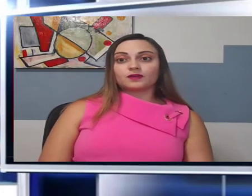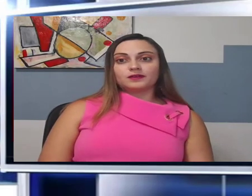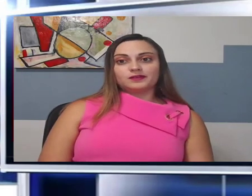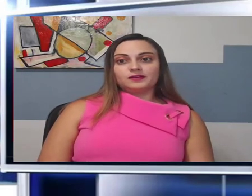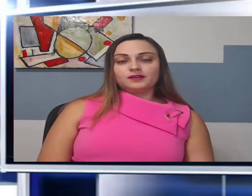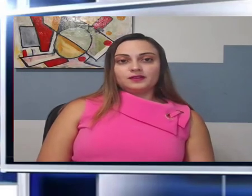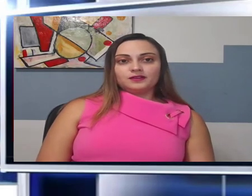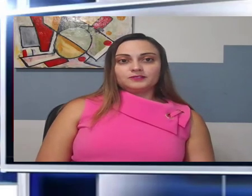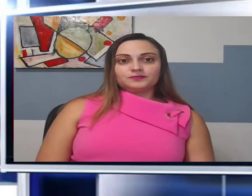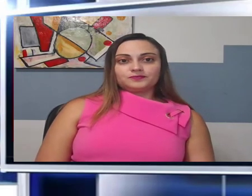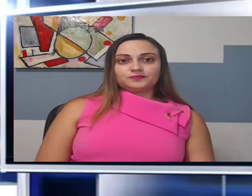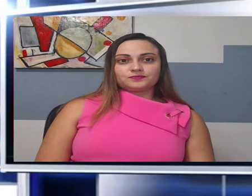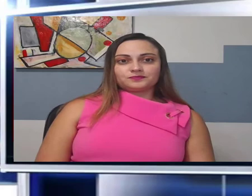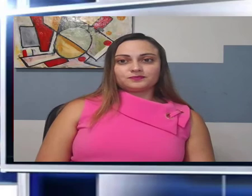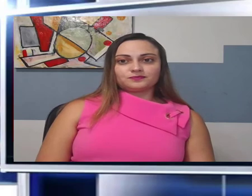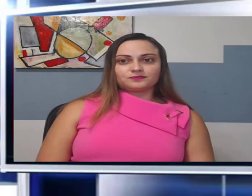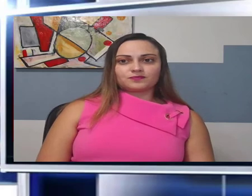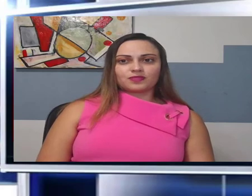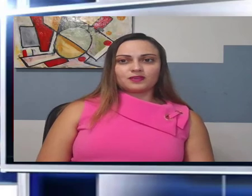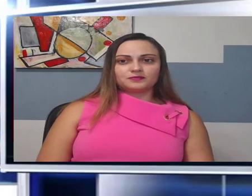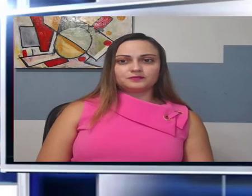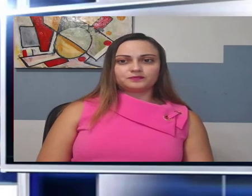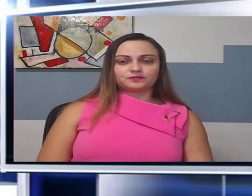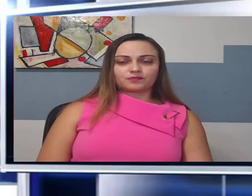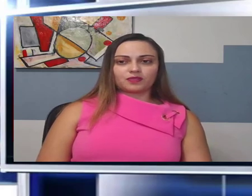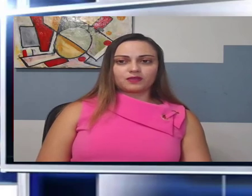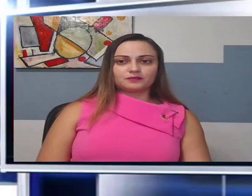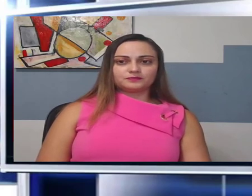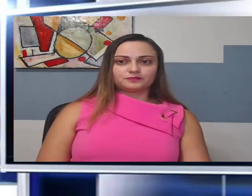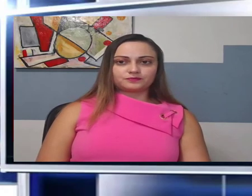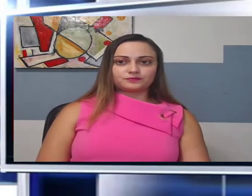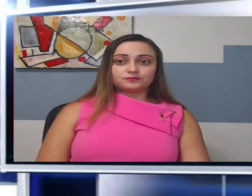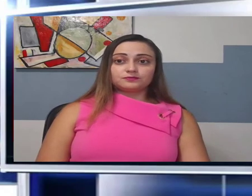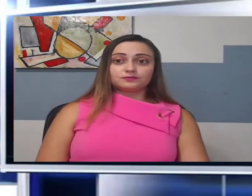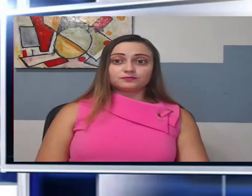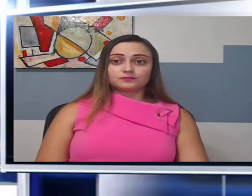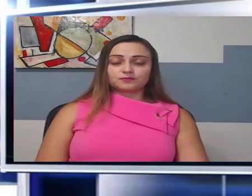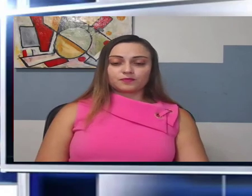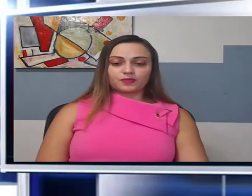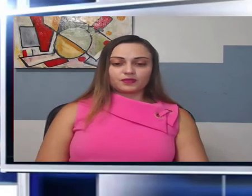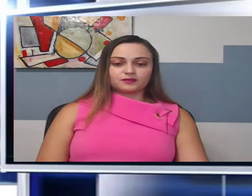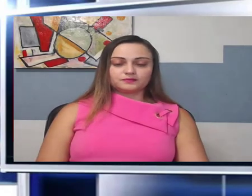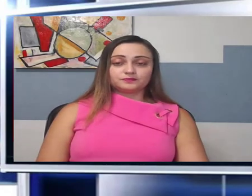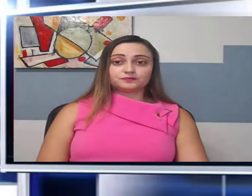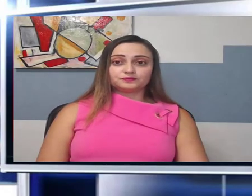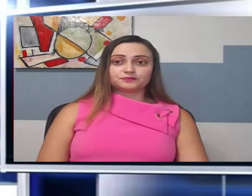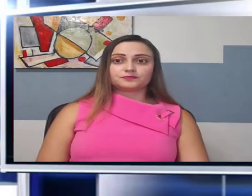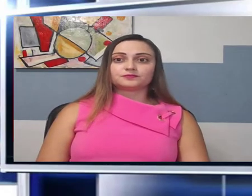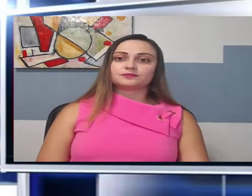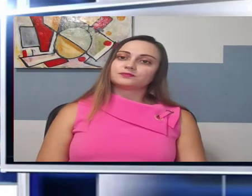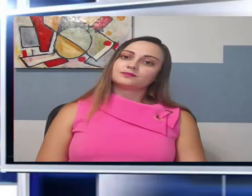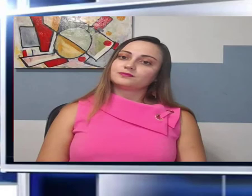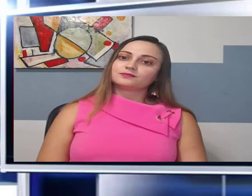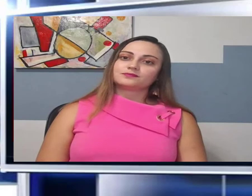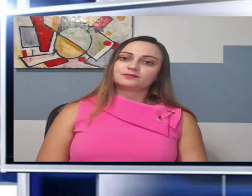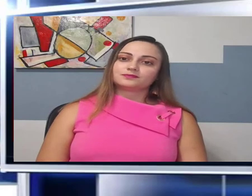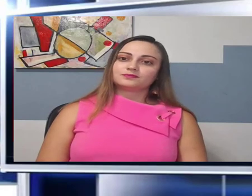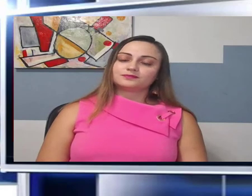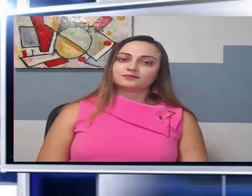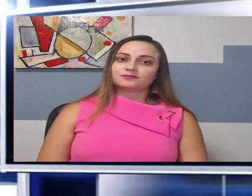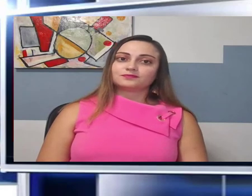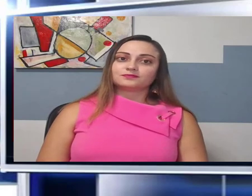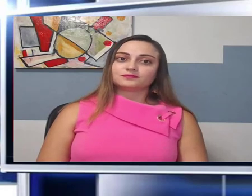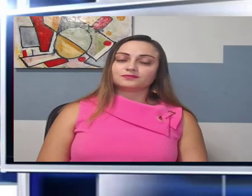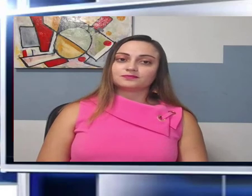empecé la gente empezó a conocerme un poco más y yo fui dando bastante mis tarjetas haciendo quizás